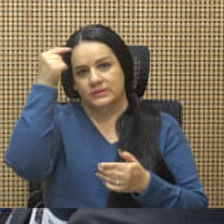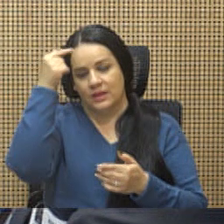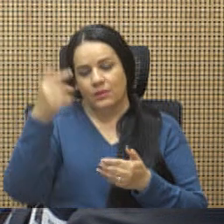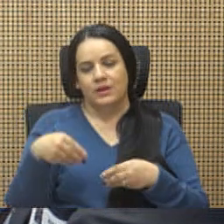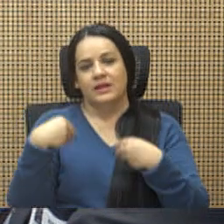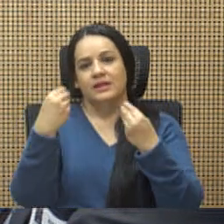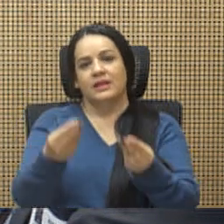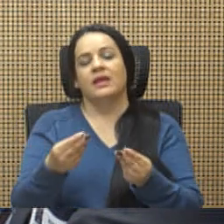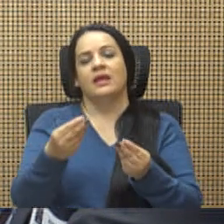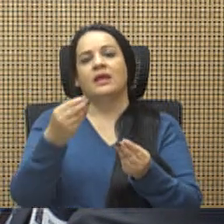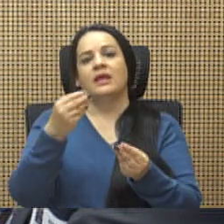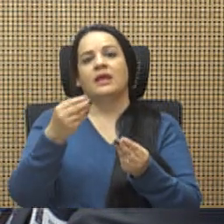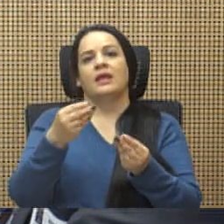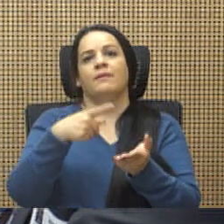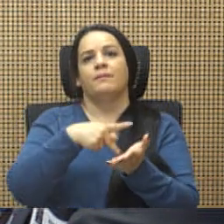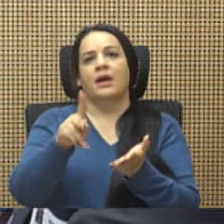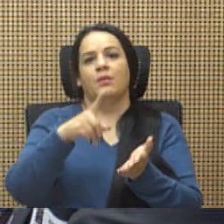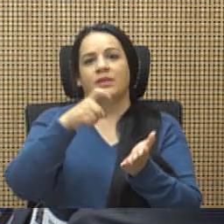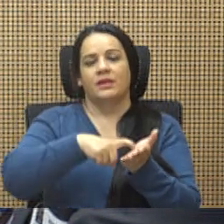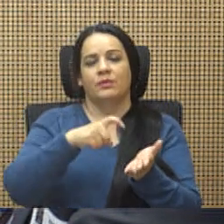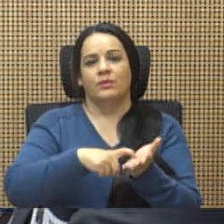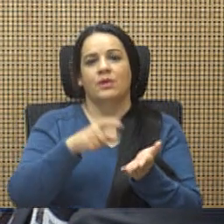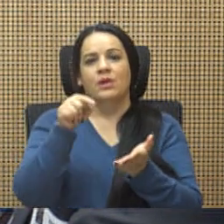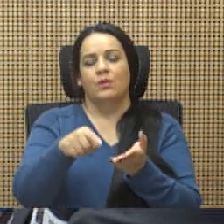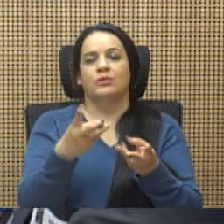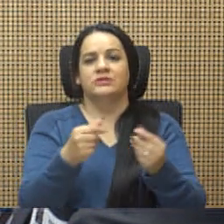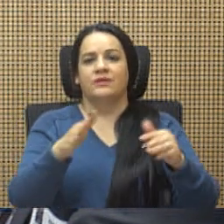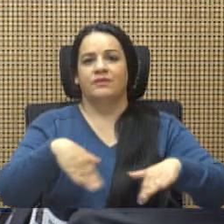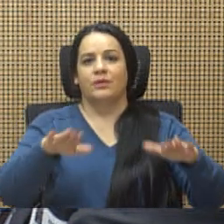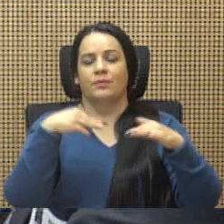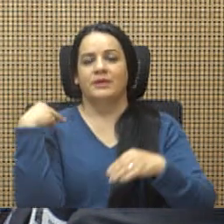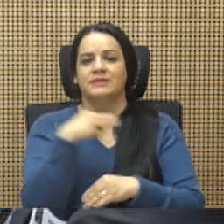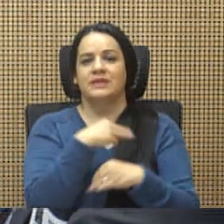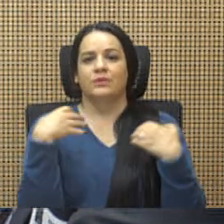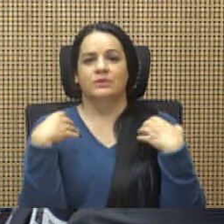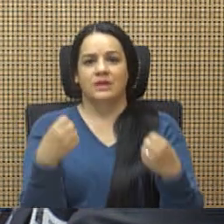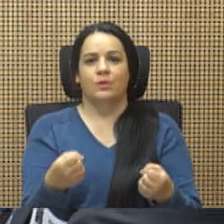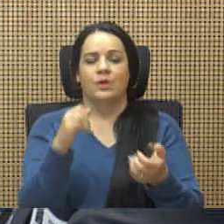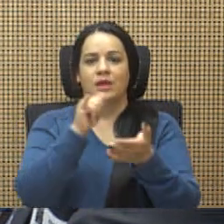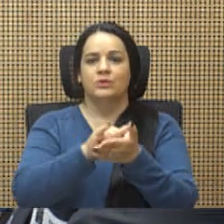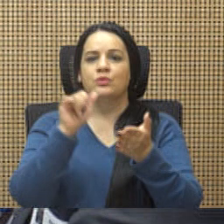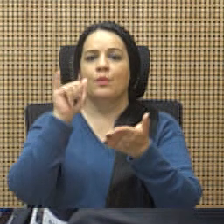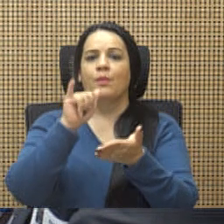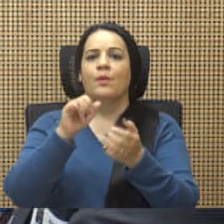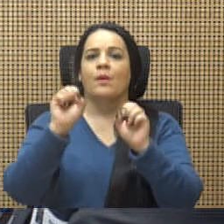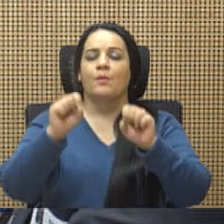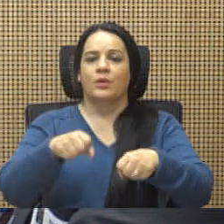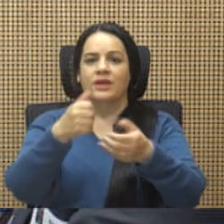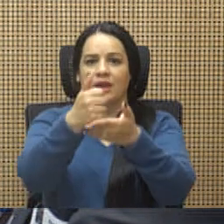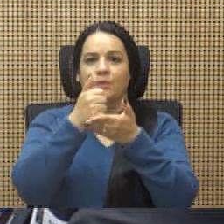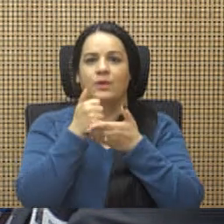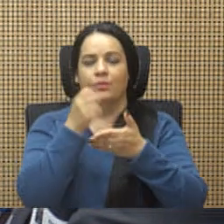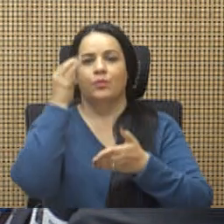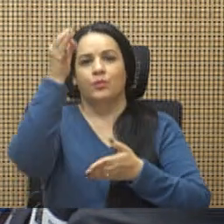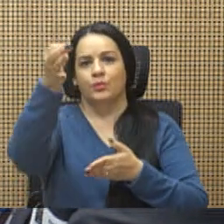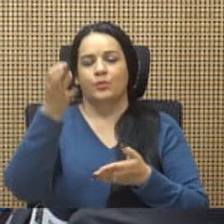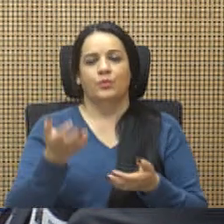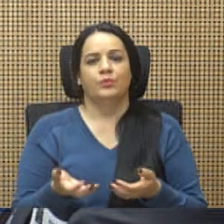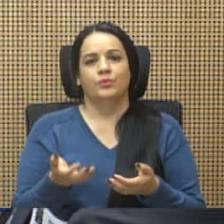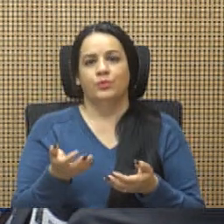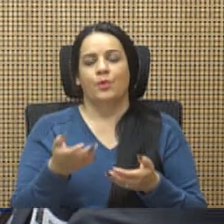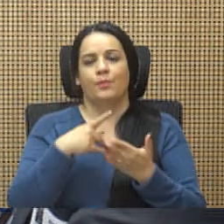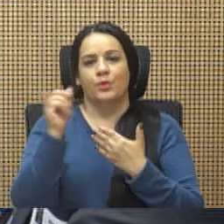caja los terrenos del Ministerio de salud y eso podría ayudarnos muchísimo en un futuro proyecto para